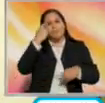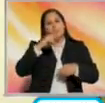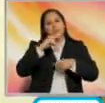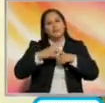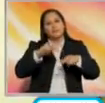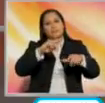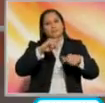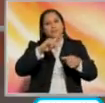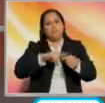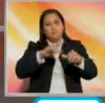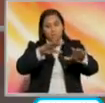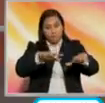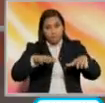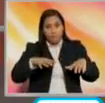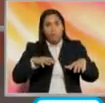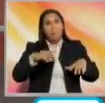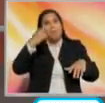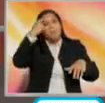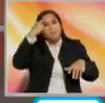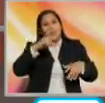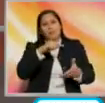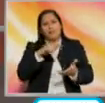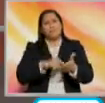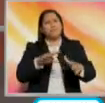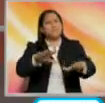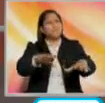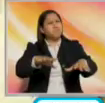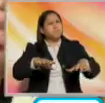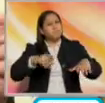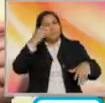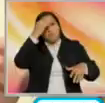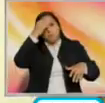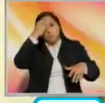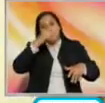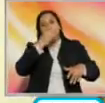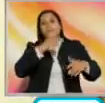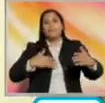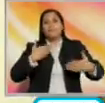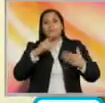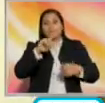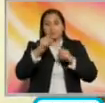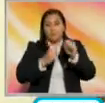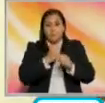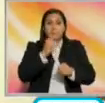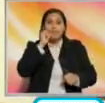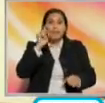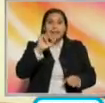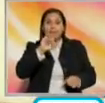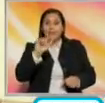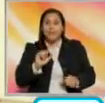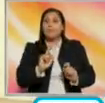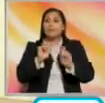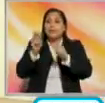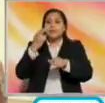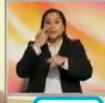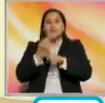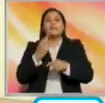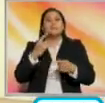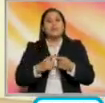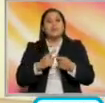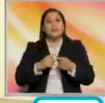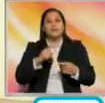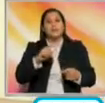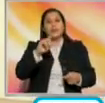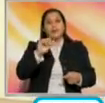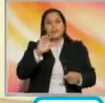intención de crearlo para un gran lugar para festejos del centenario, Porfirio Díaz encomienda el proyecto a Adamo